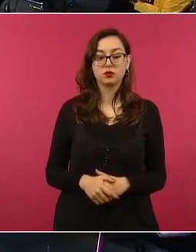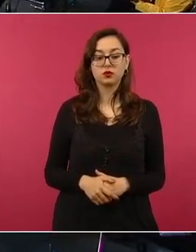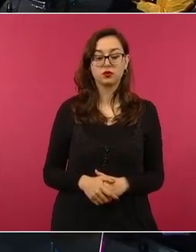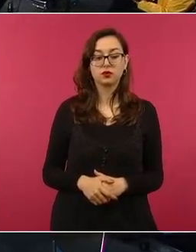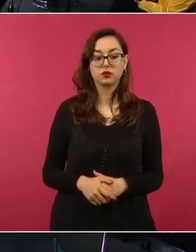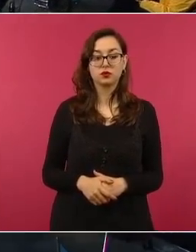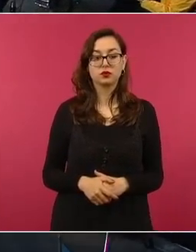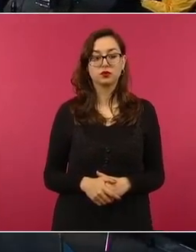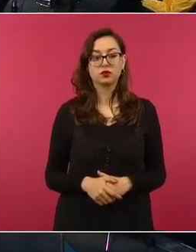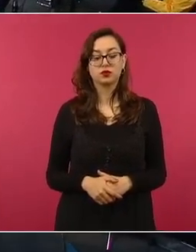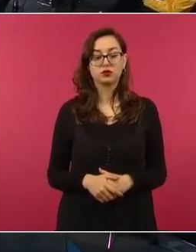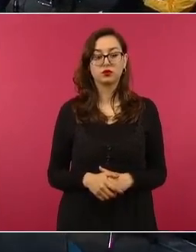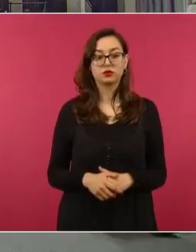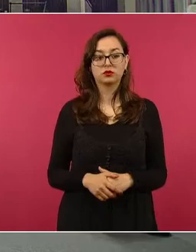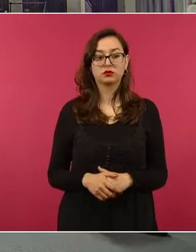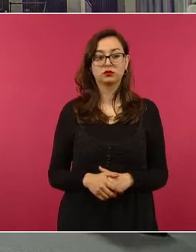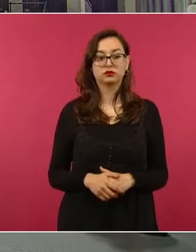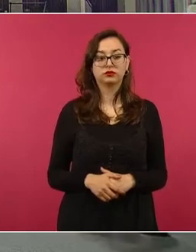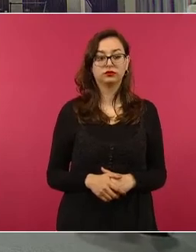Sí.